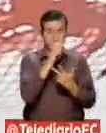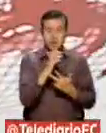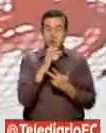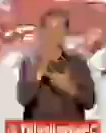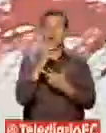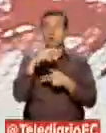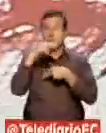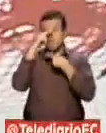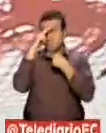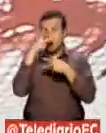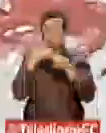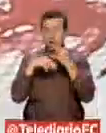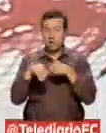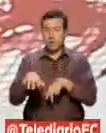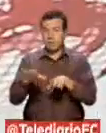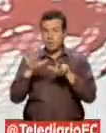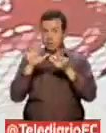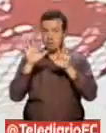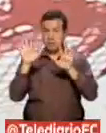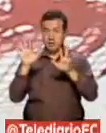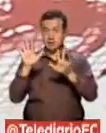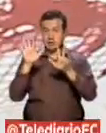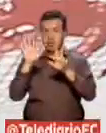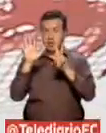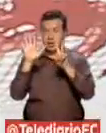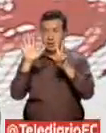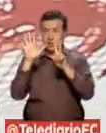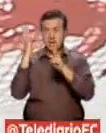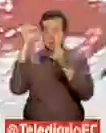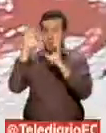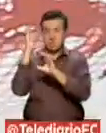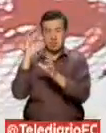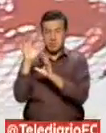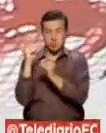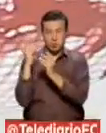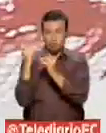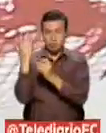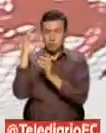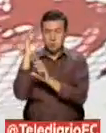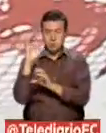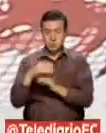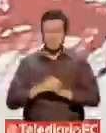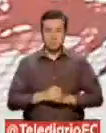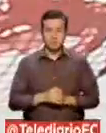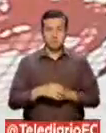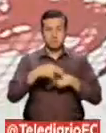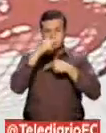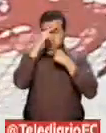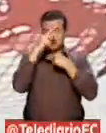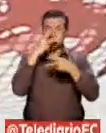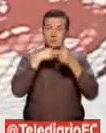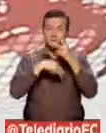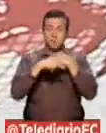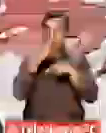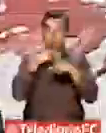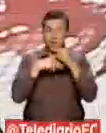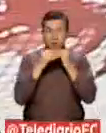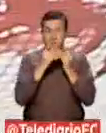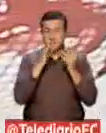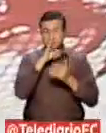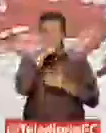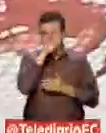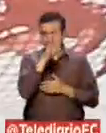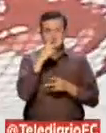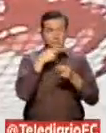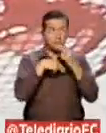falsas, un 7 de cada 10 se comparten, ¿no? Para mí el tema de las noticias falsas, siempre habrá